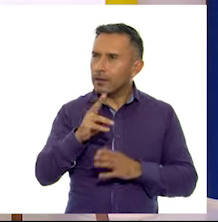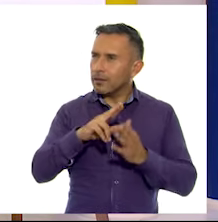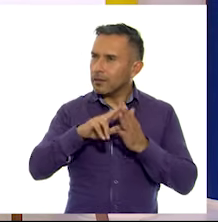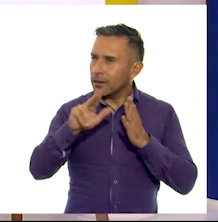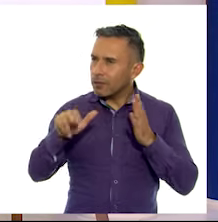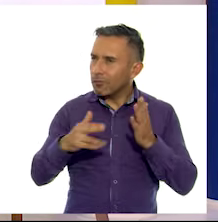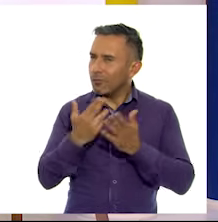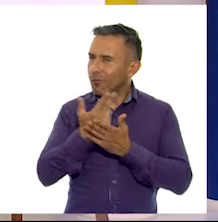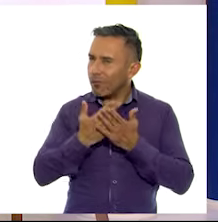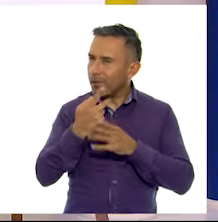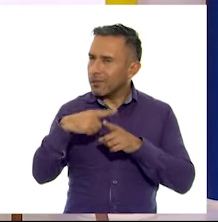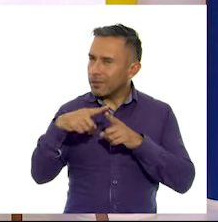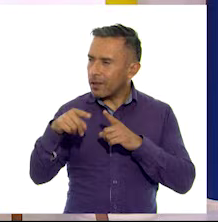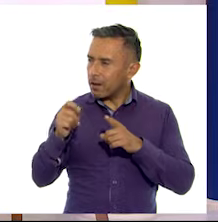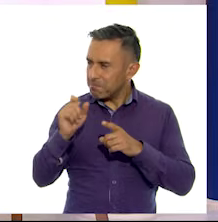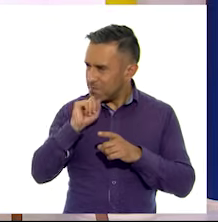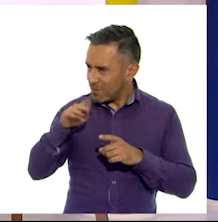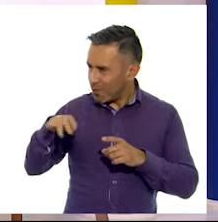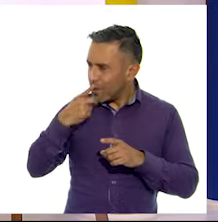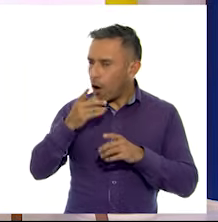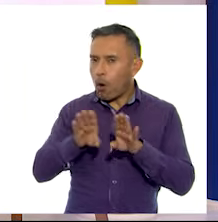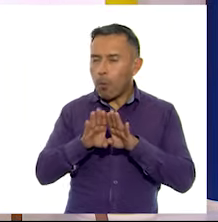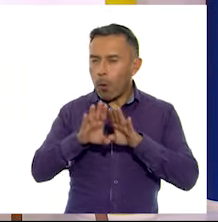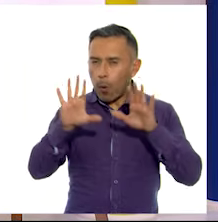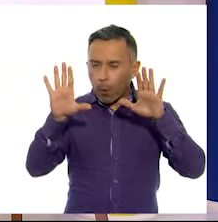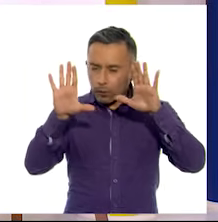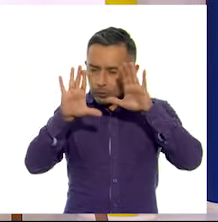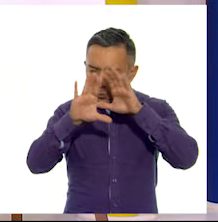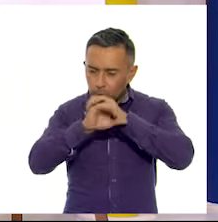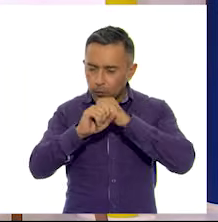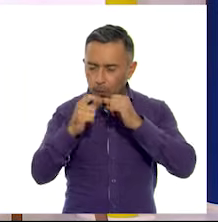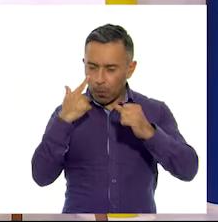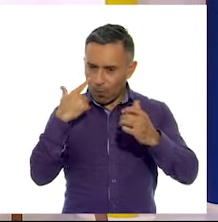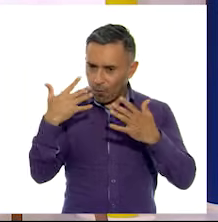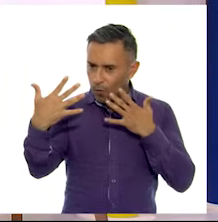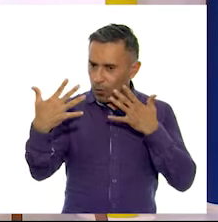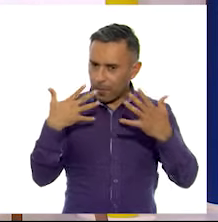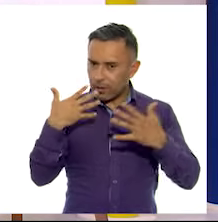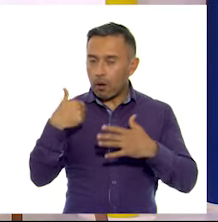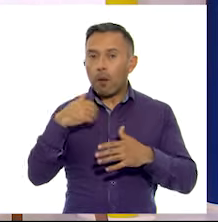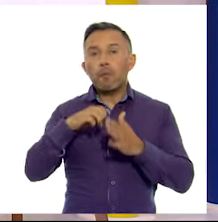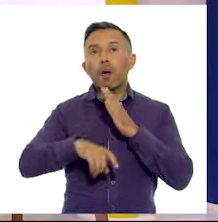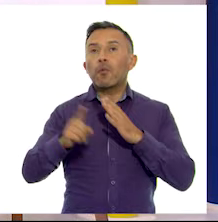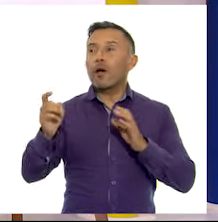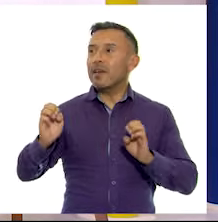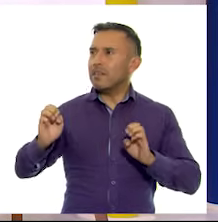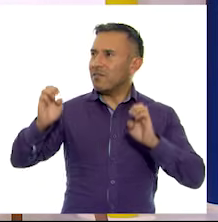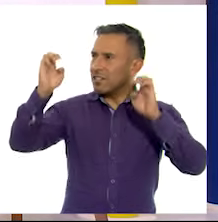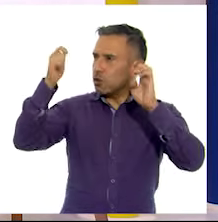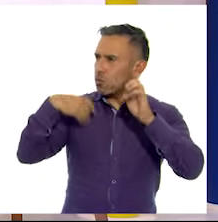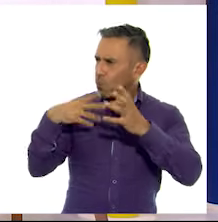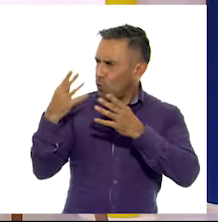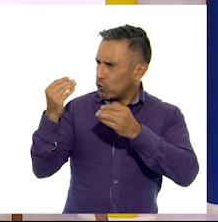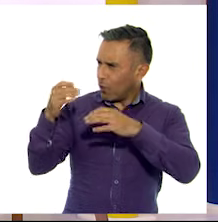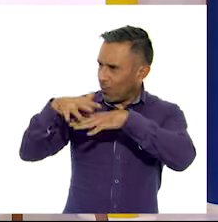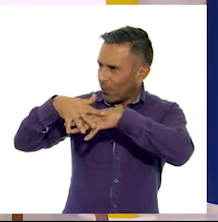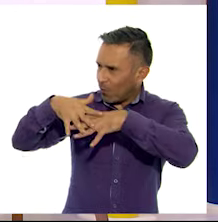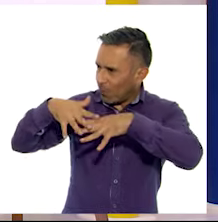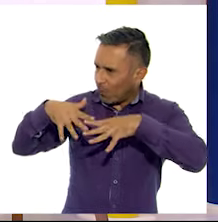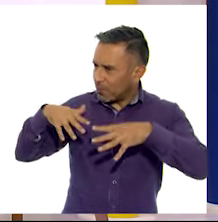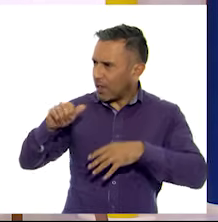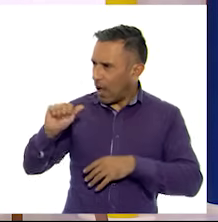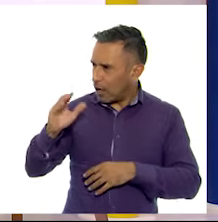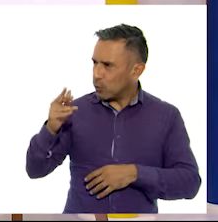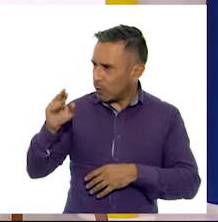mencionas, maestra Hortensia, para darle sombras, dar volúmenes. Lo he visto mucho en edificios. Cuando dibujan edificios, usan mucho esta técnica para dar